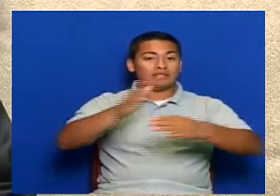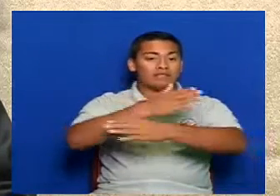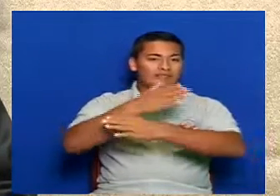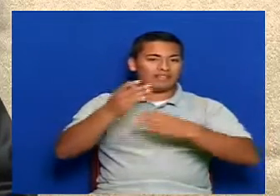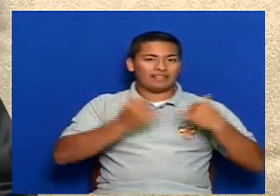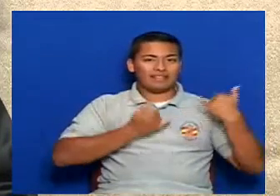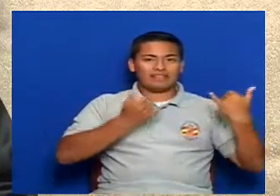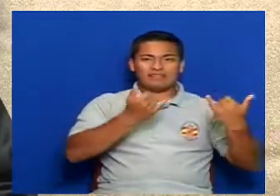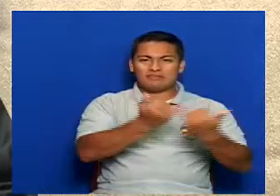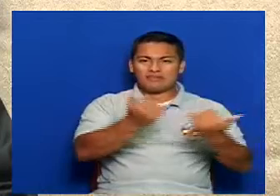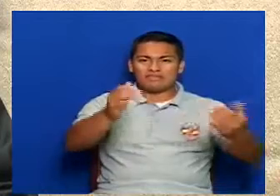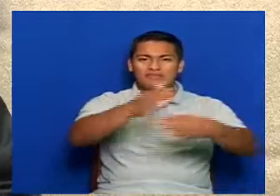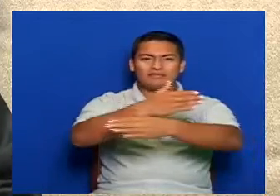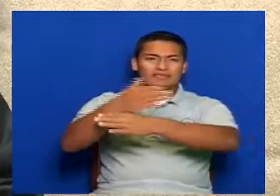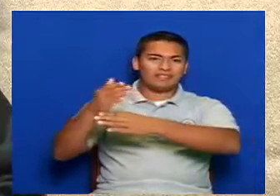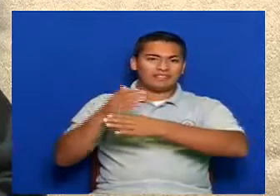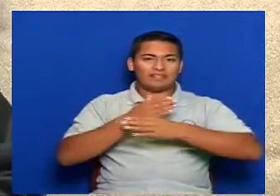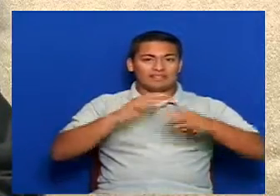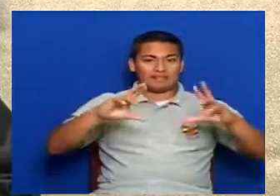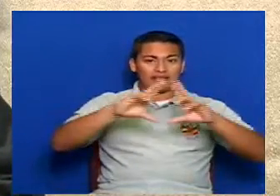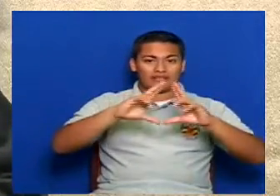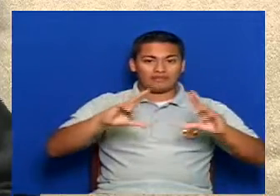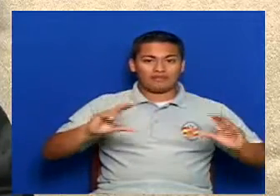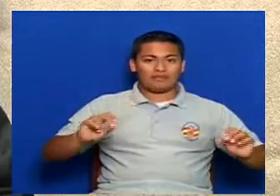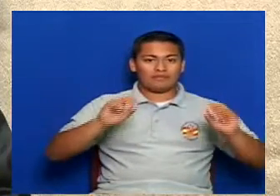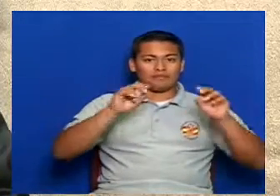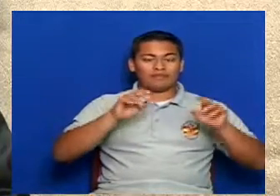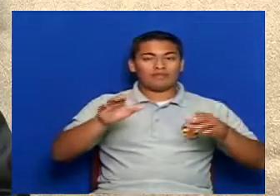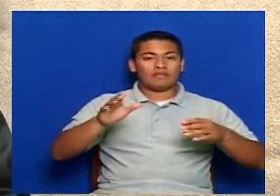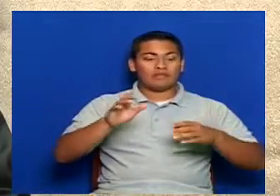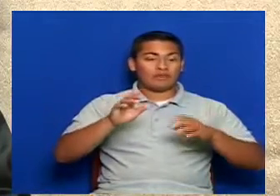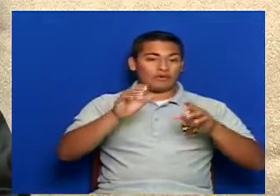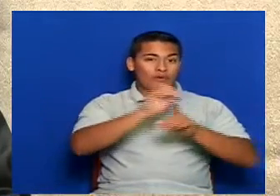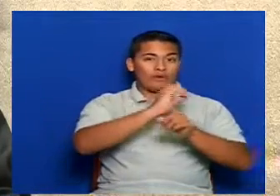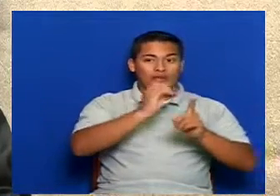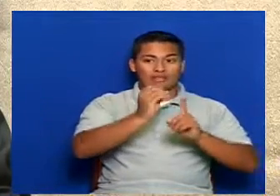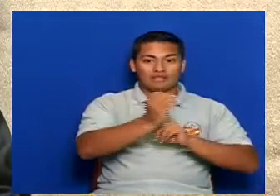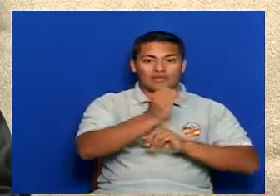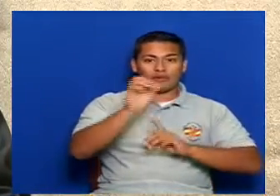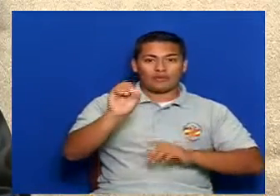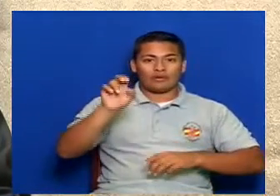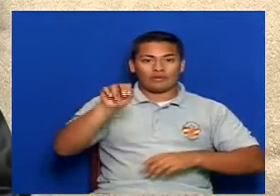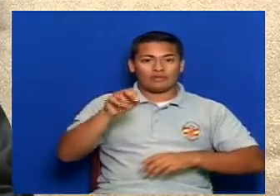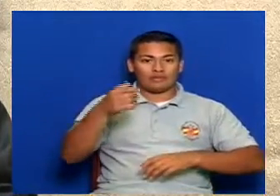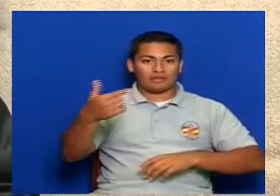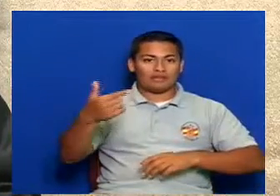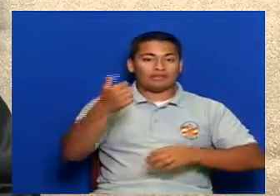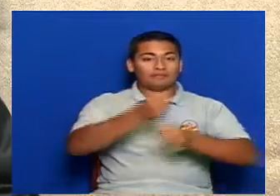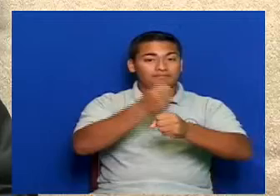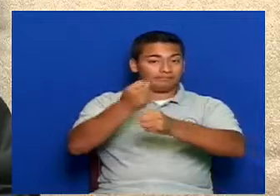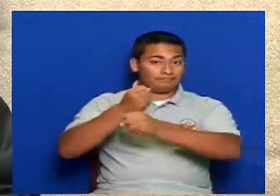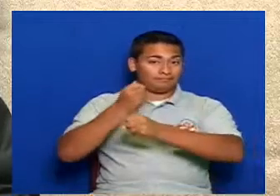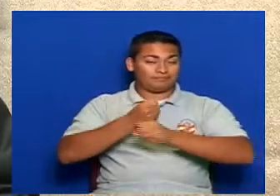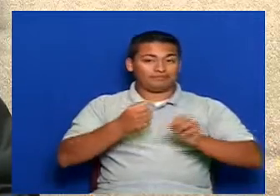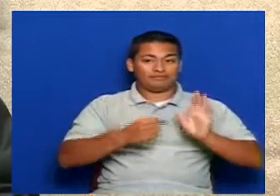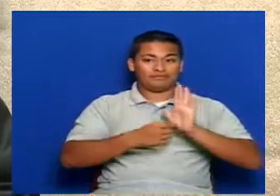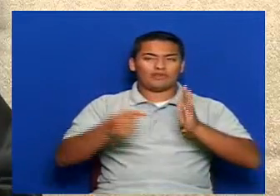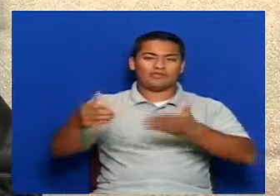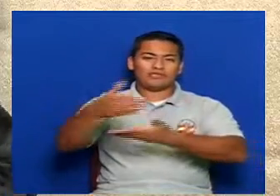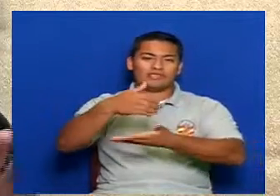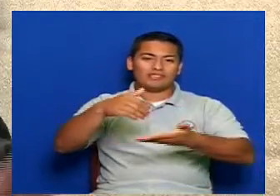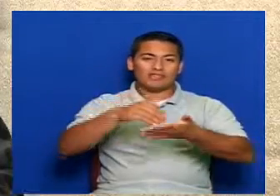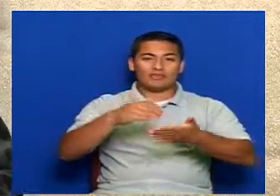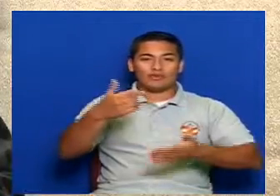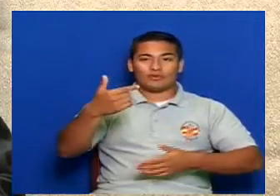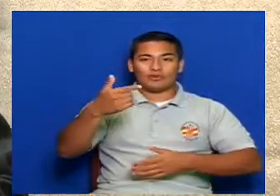país y con todas las ong involucradas con el centro humboldt etcétera es importante que